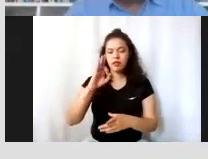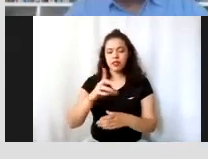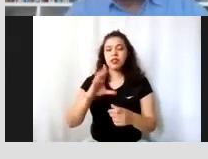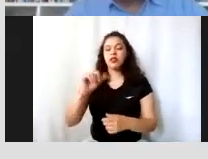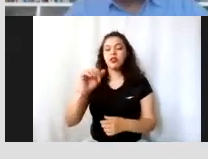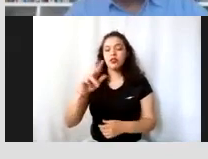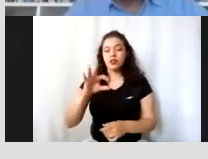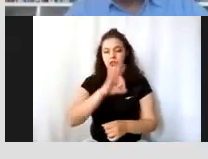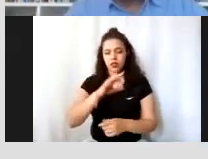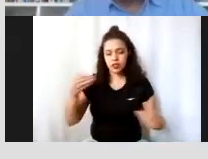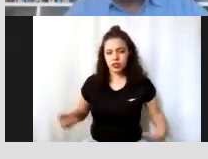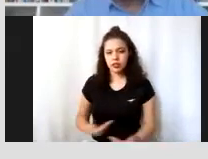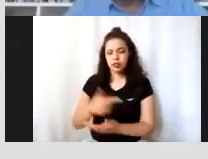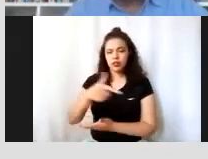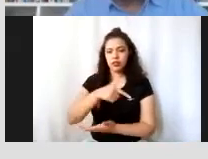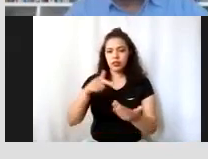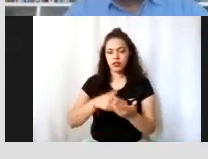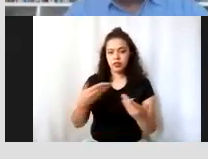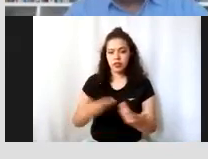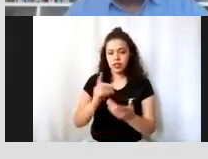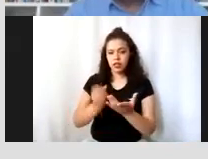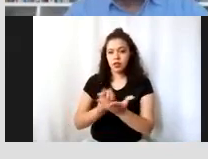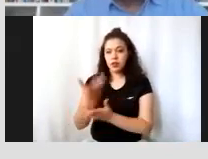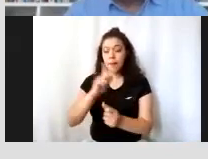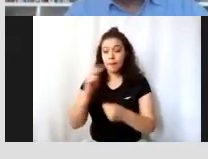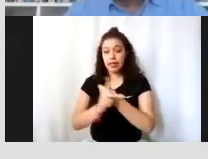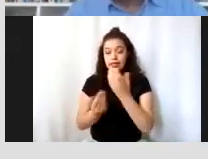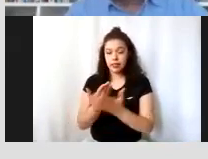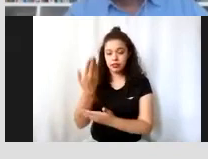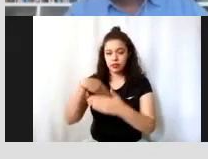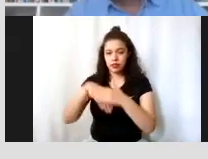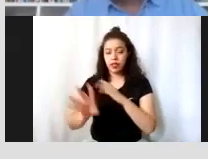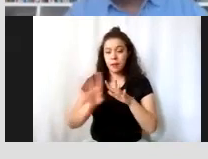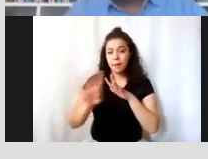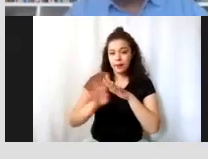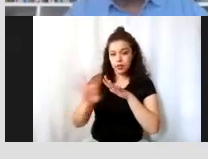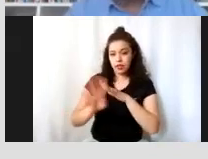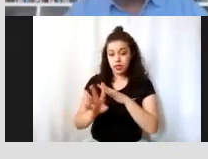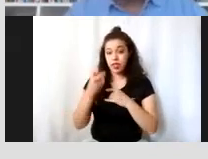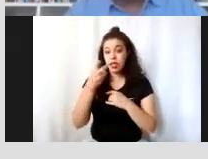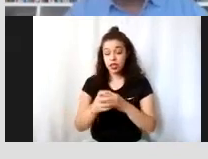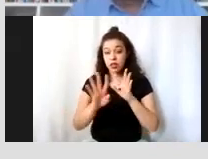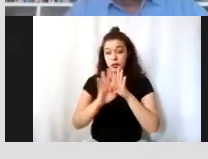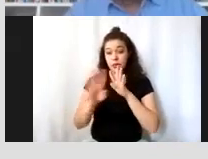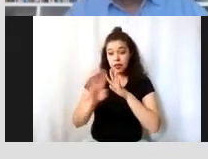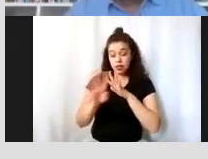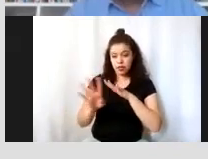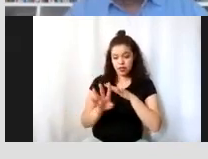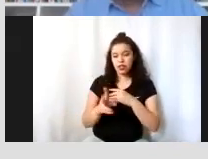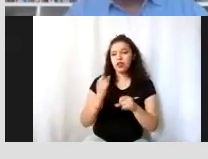nacimiento, lugar, nacionalidad, entradas y salidas del país, calidad migratoria. Claro, esos datos son datos migratorios, así se denominan.